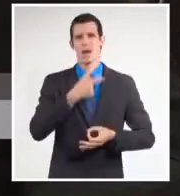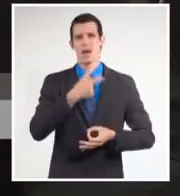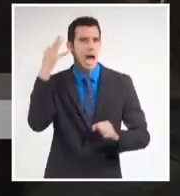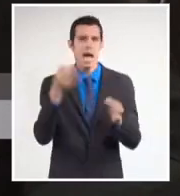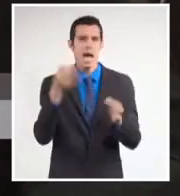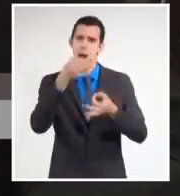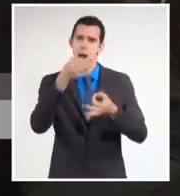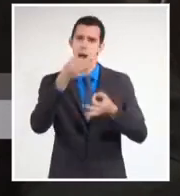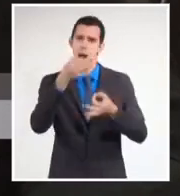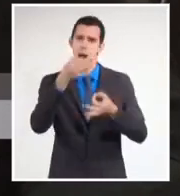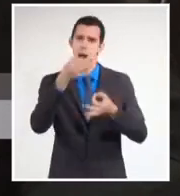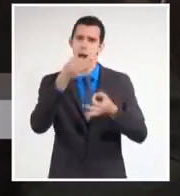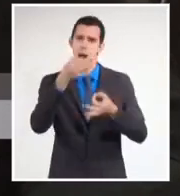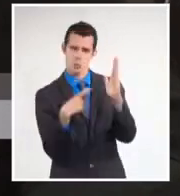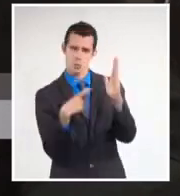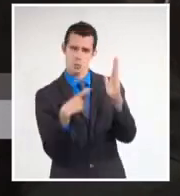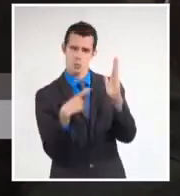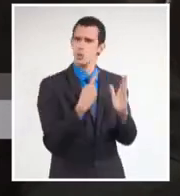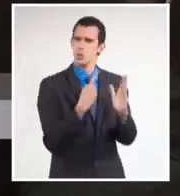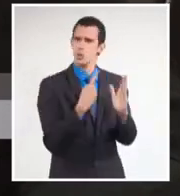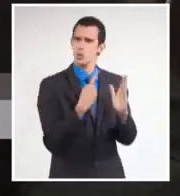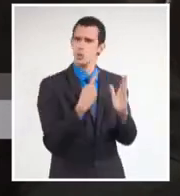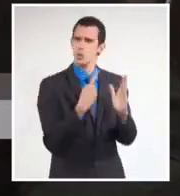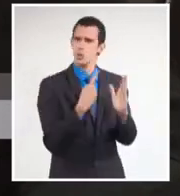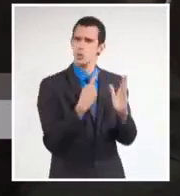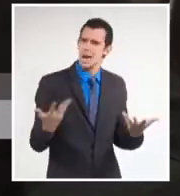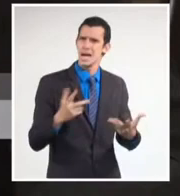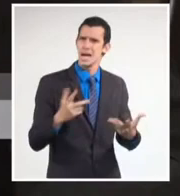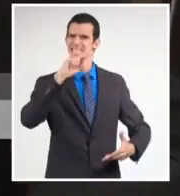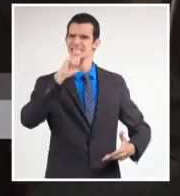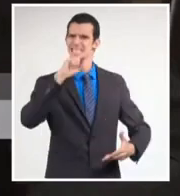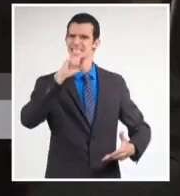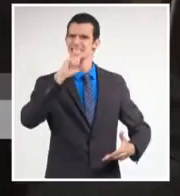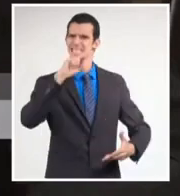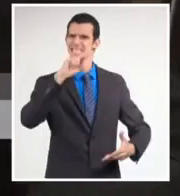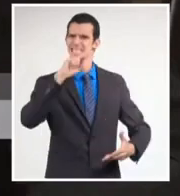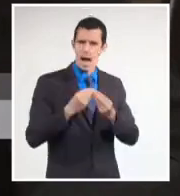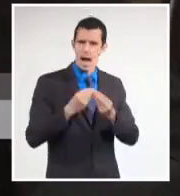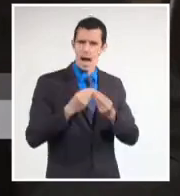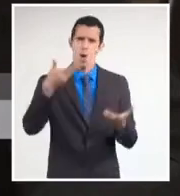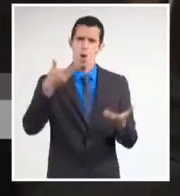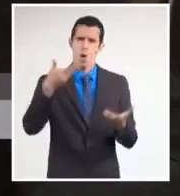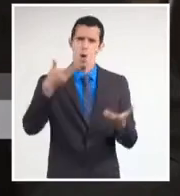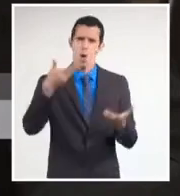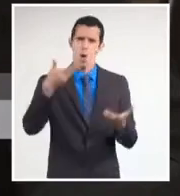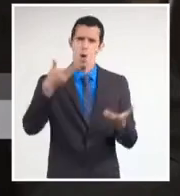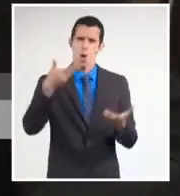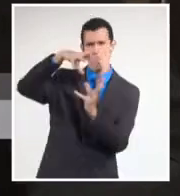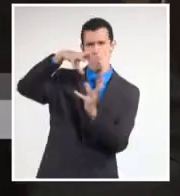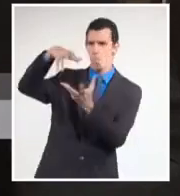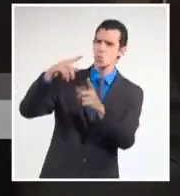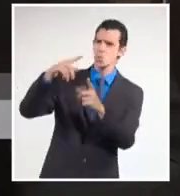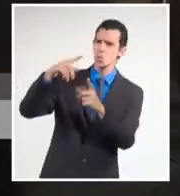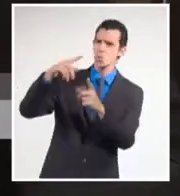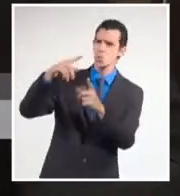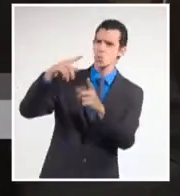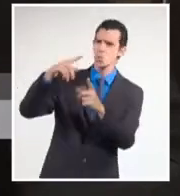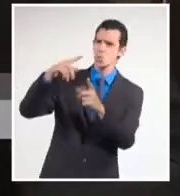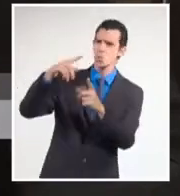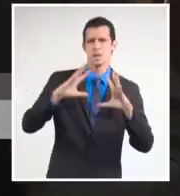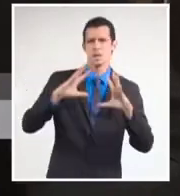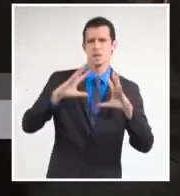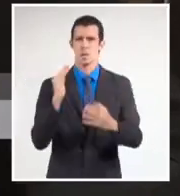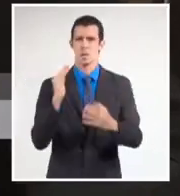hemos estado enfrentando como país, la situación mundial, la crisis a la que nos estamos enfrentando, el recrudecimiento